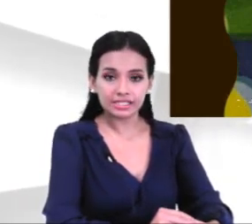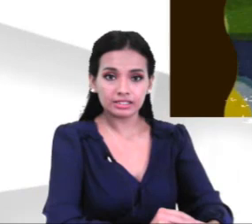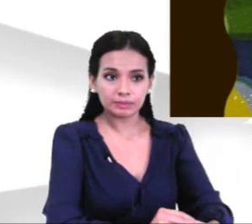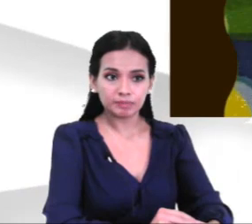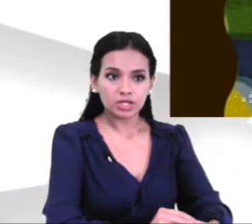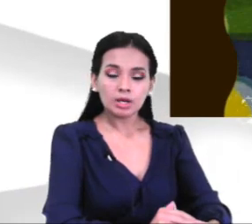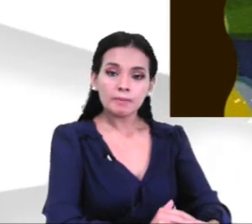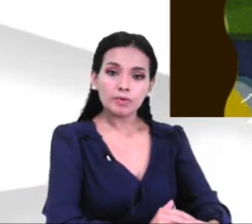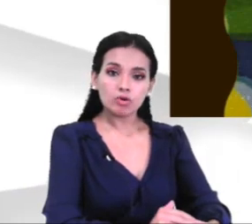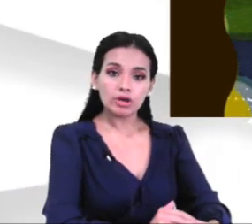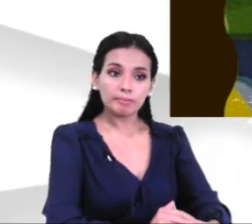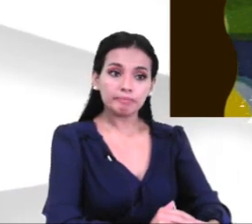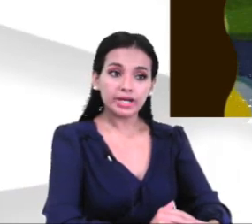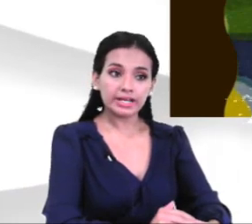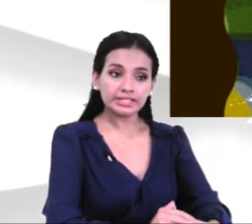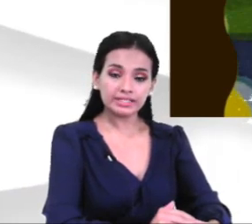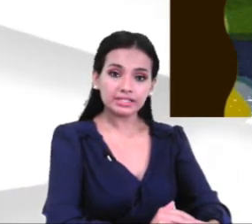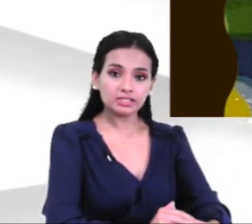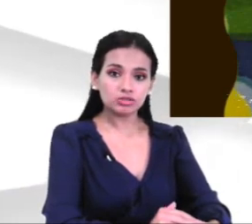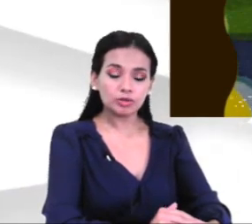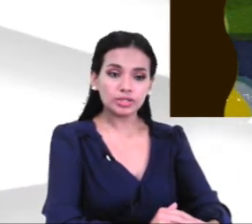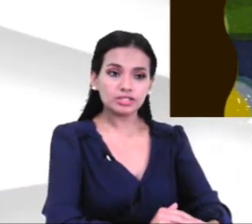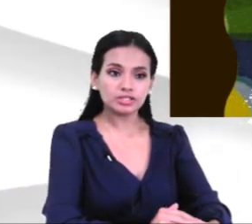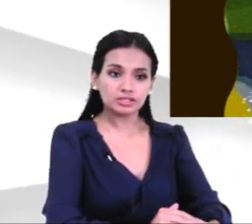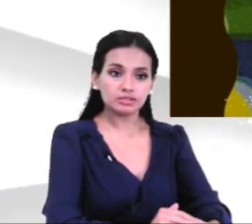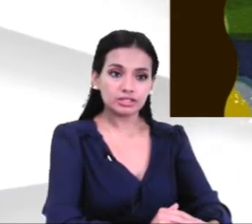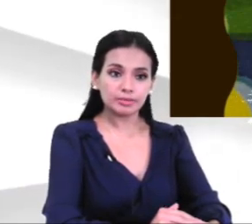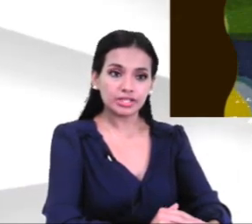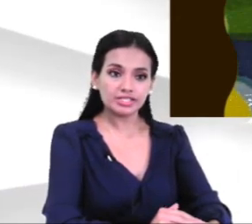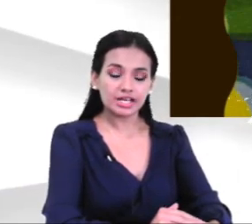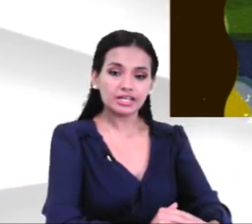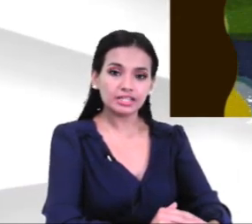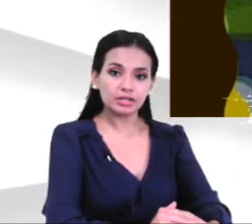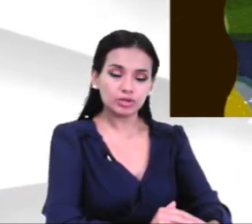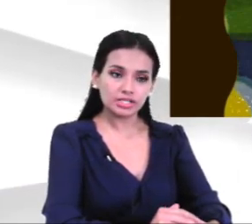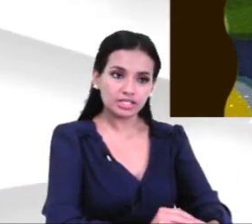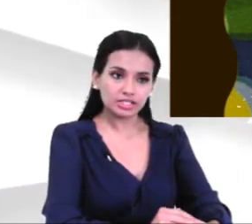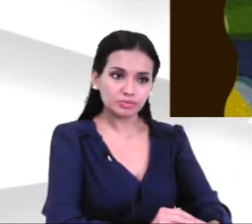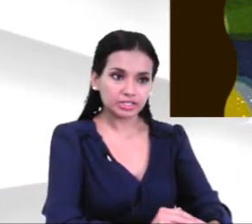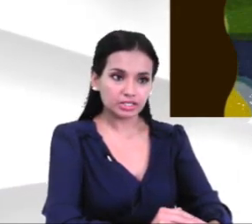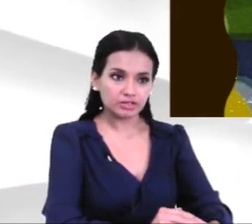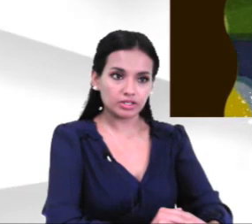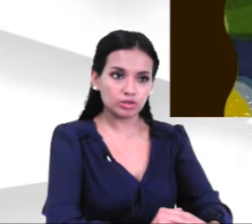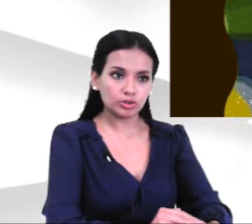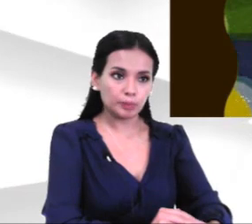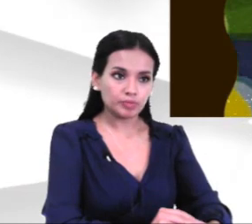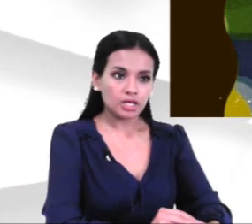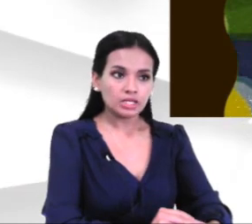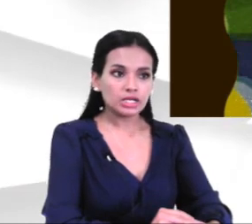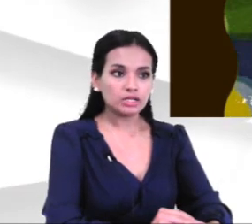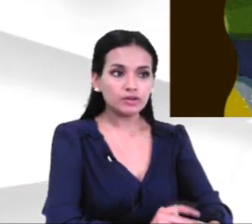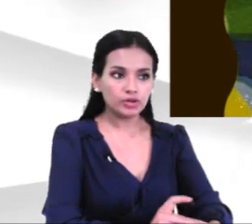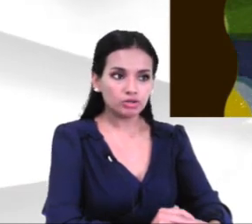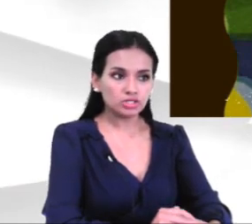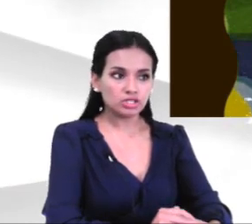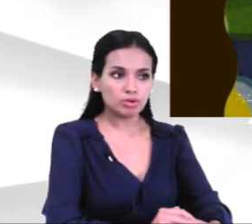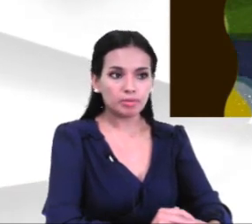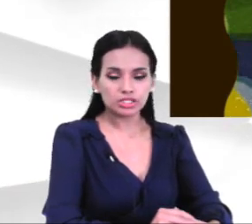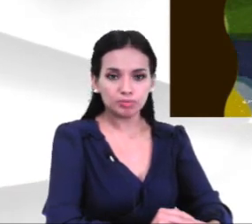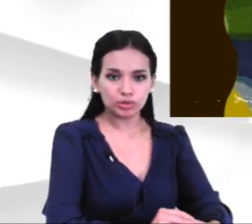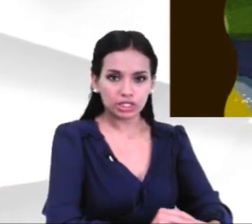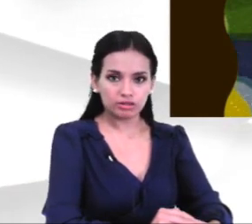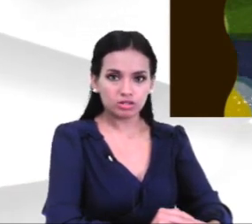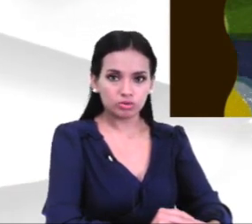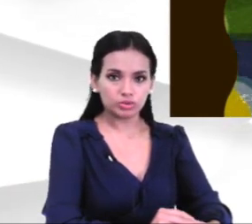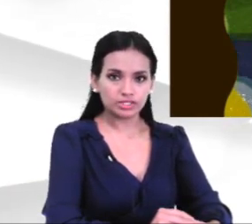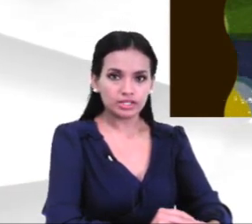la clase 7 para esta sesión de aprendiz de aprendizaje tenemos la siguiente expectativa de logro describen los ecosistemas